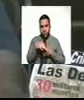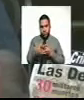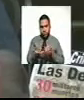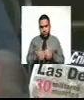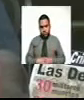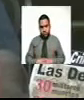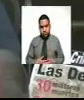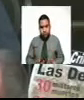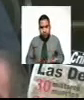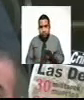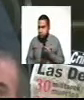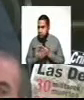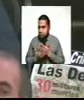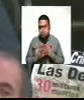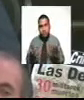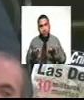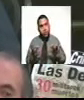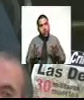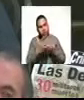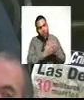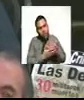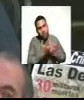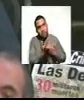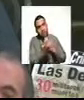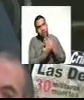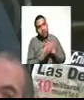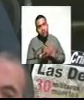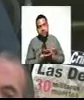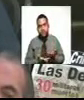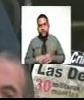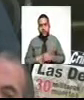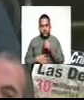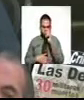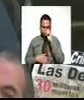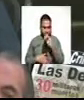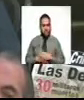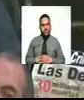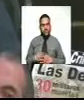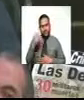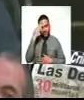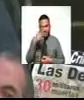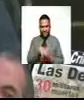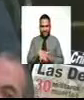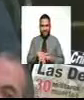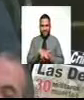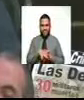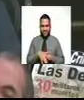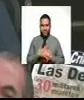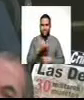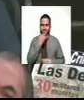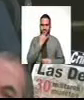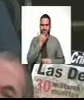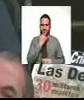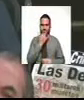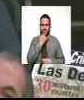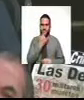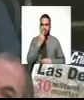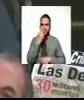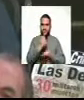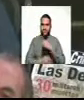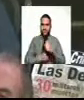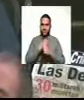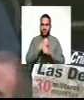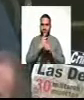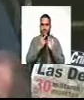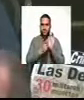Quedamos ciegos en muchas partes del país por la misma circunstancia que me ocurrió en el año